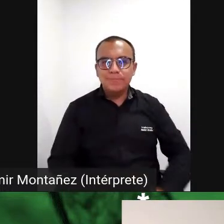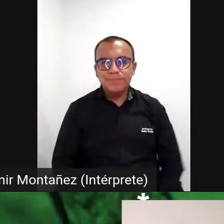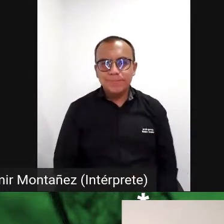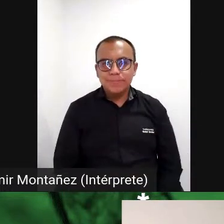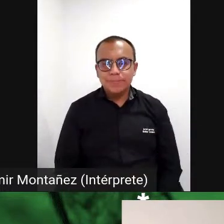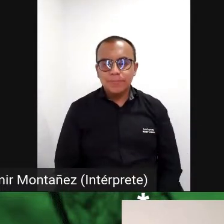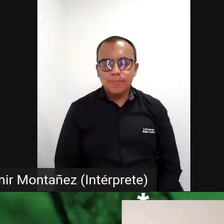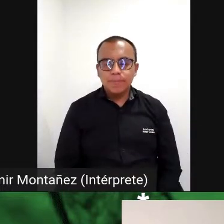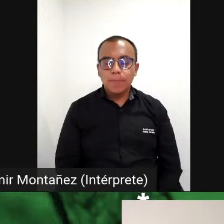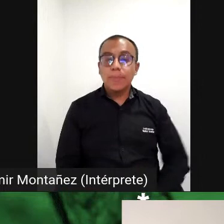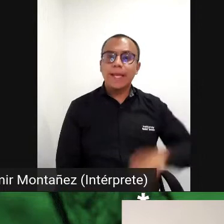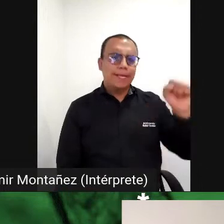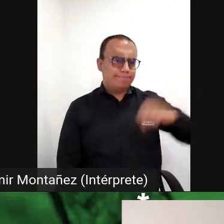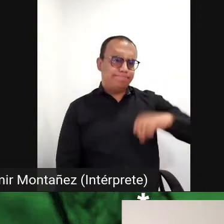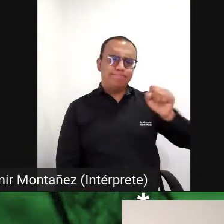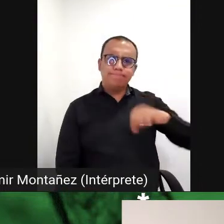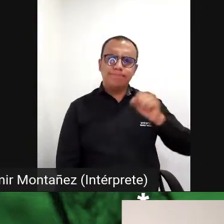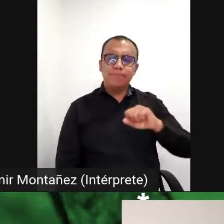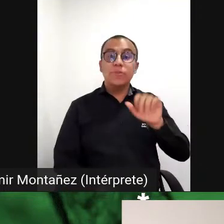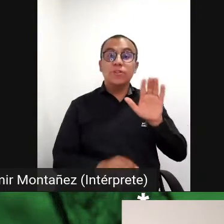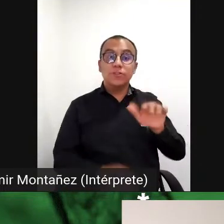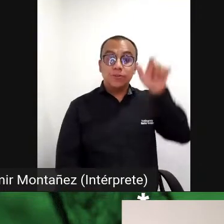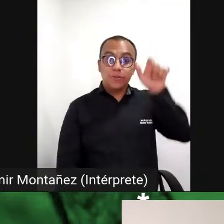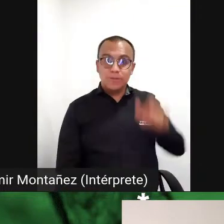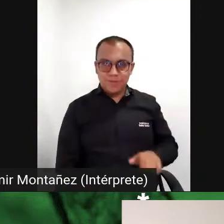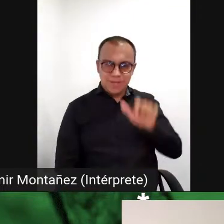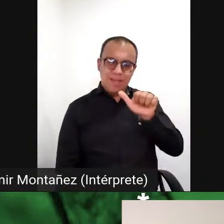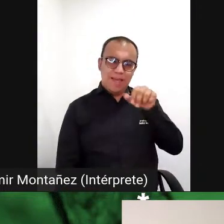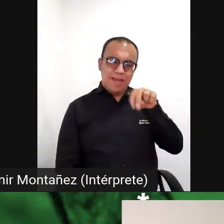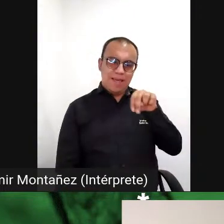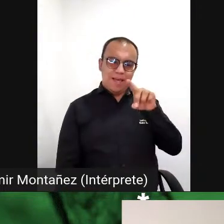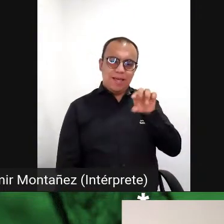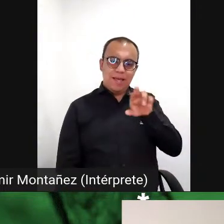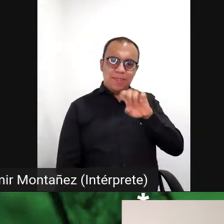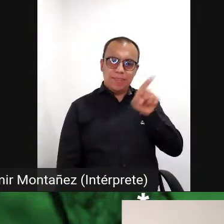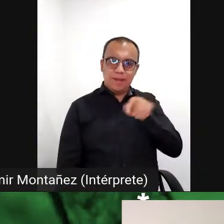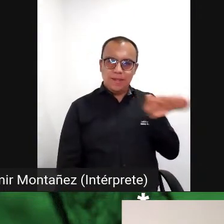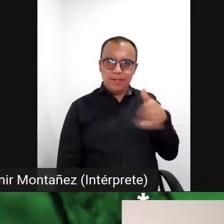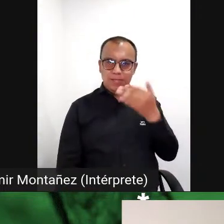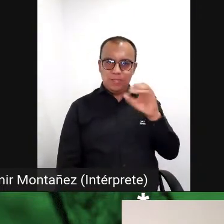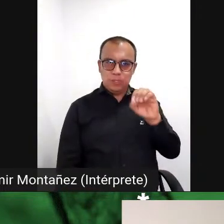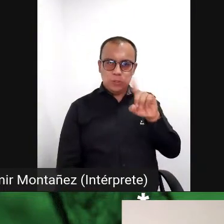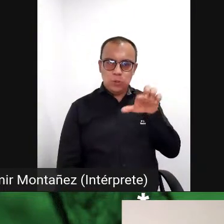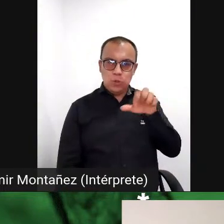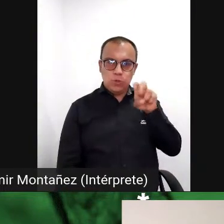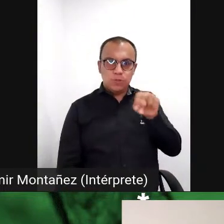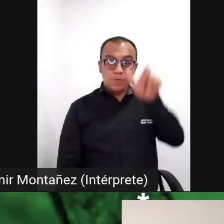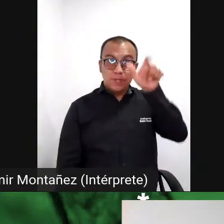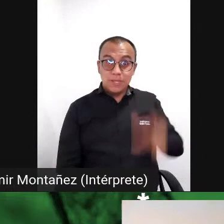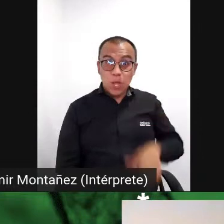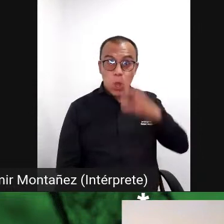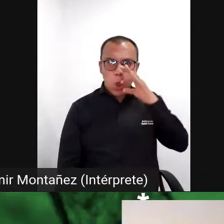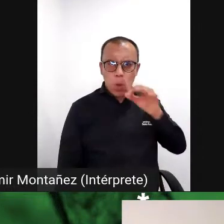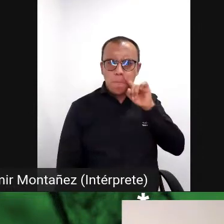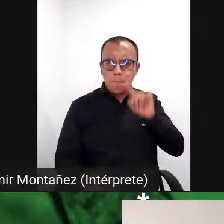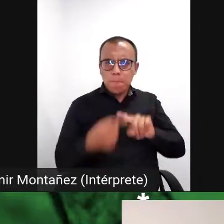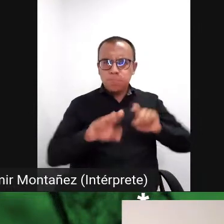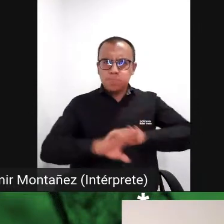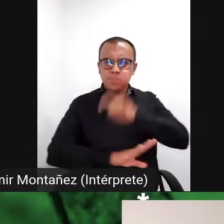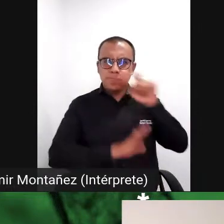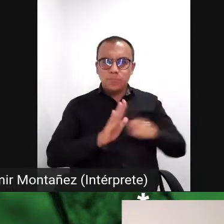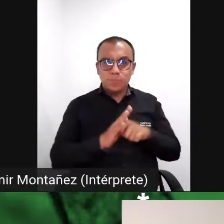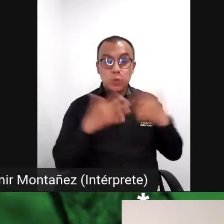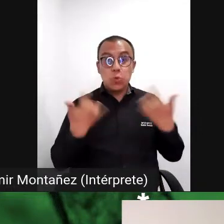Sí, una de las tareas de Andrés Ospina, digamos, de todo el equipo, pero en particular de Andrés, fue como lograr